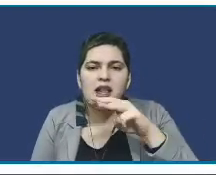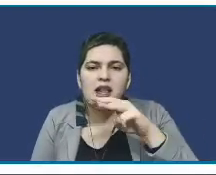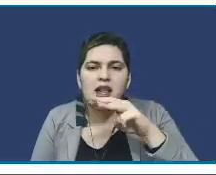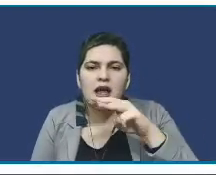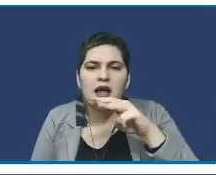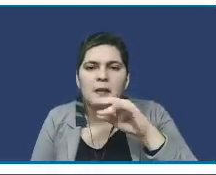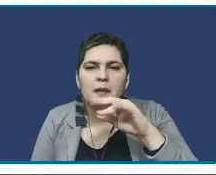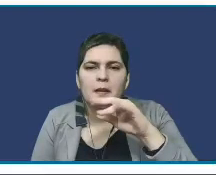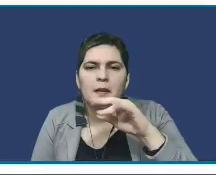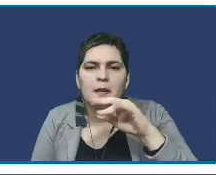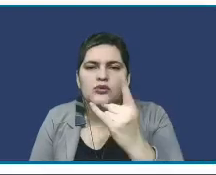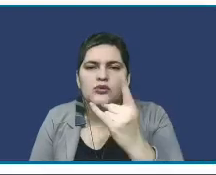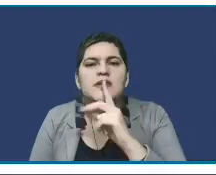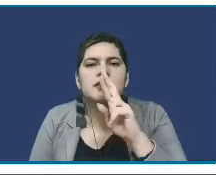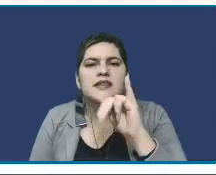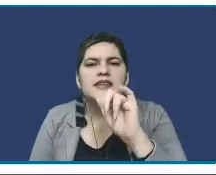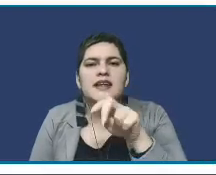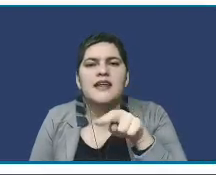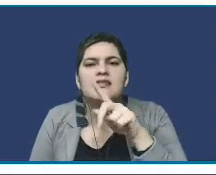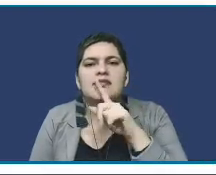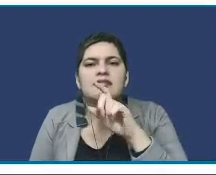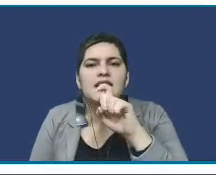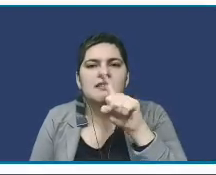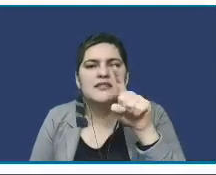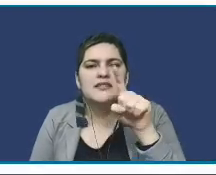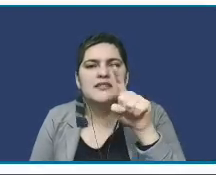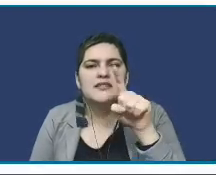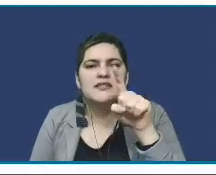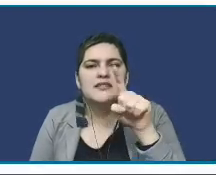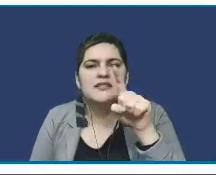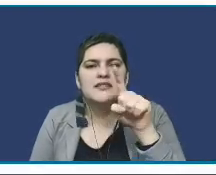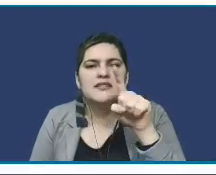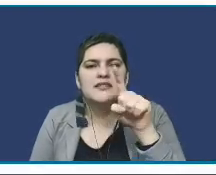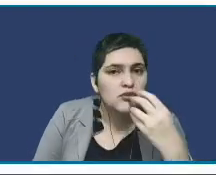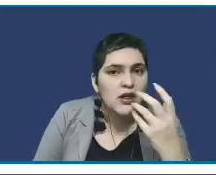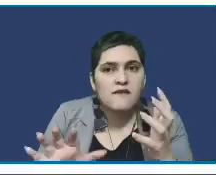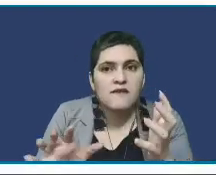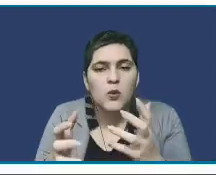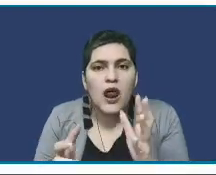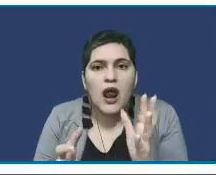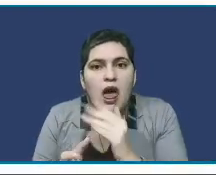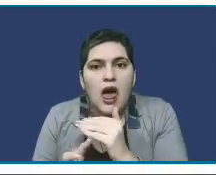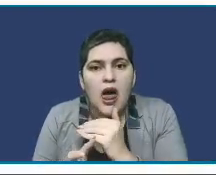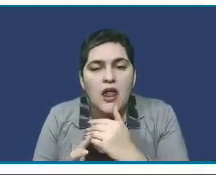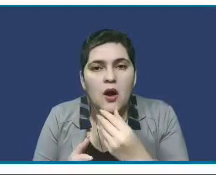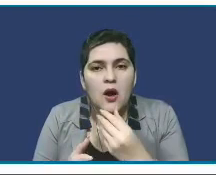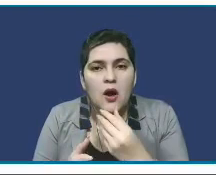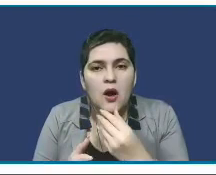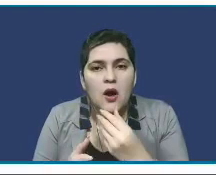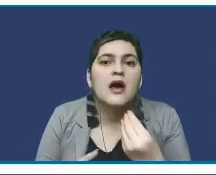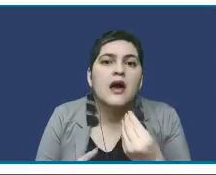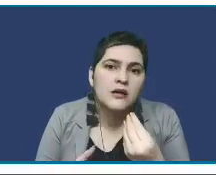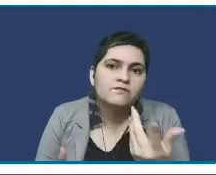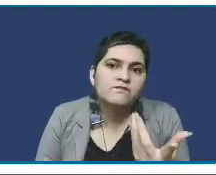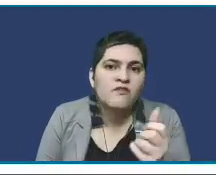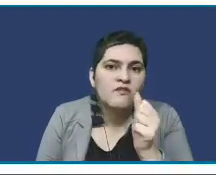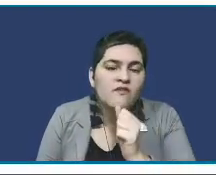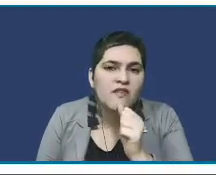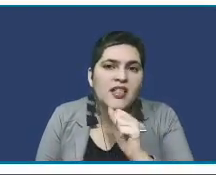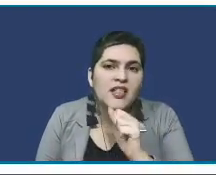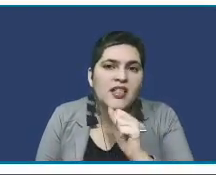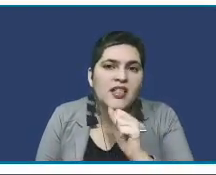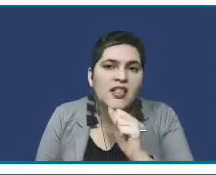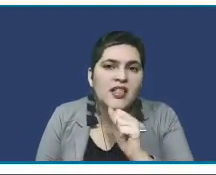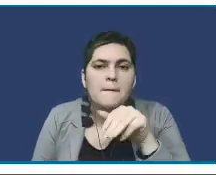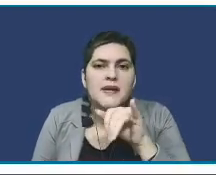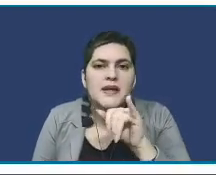antes, de que si no estoy comiendo frutas y verduras, sí o sí no me como las vitaminas y los antioxidantes, ¿ya?